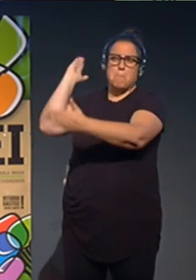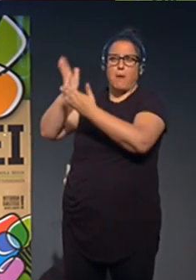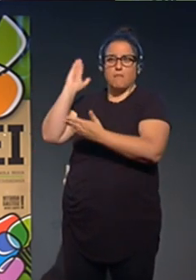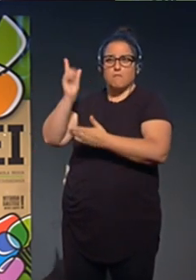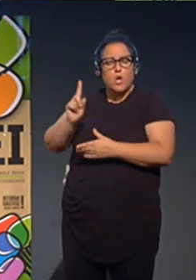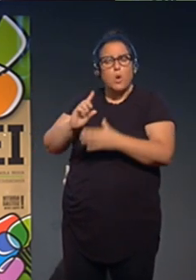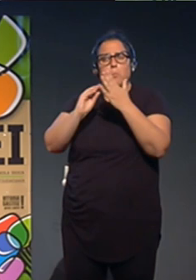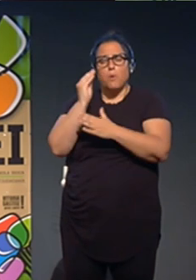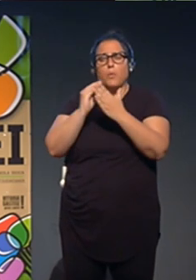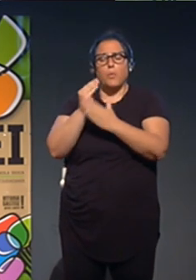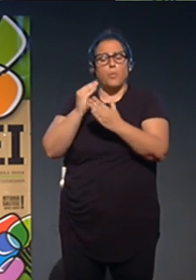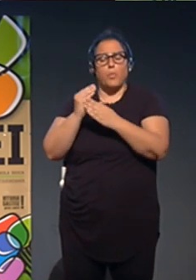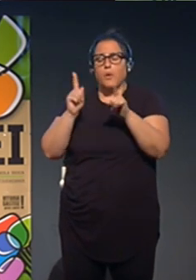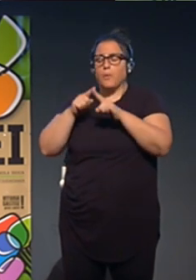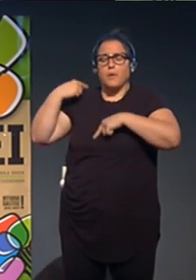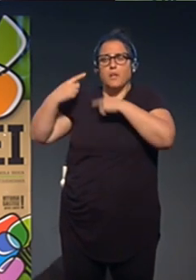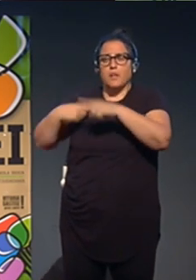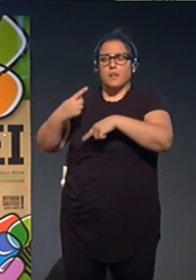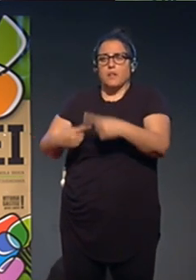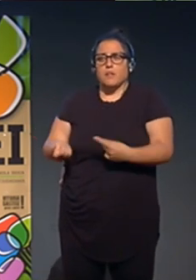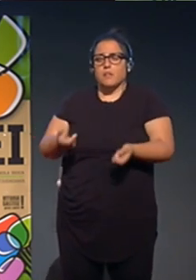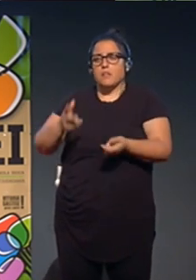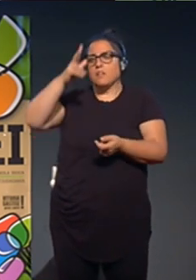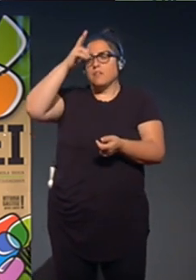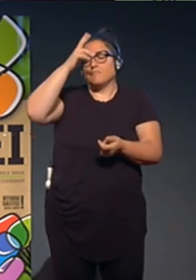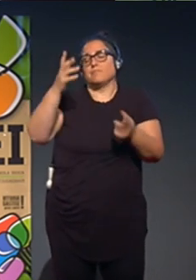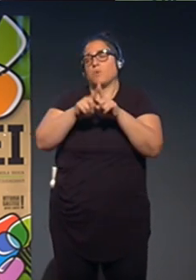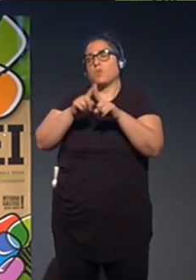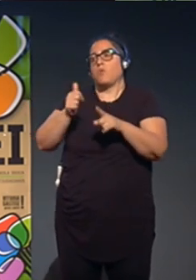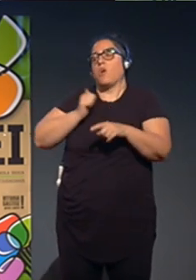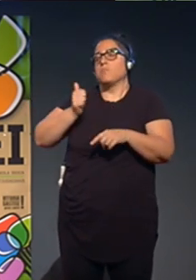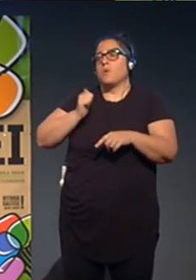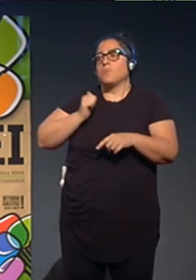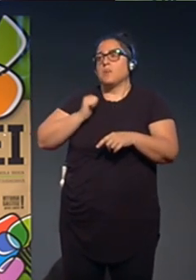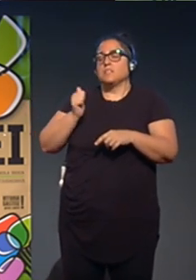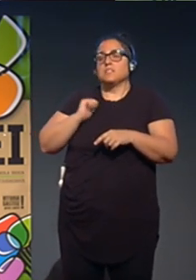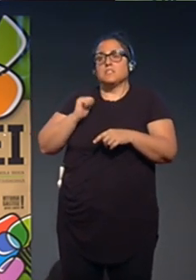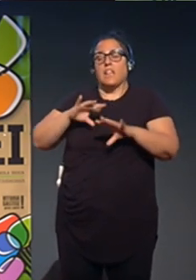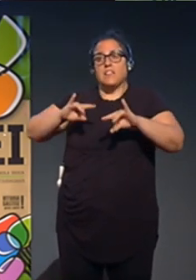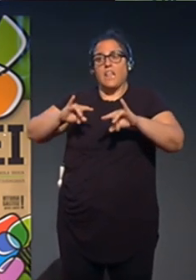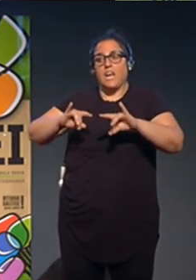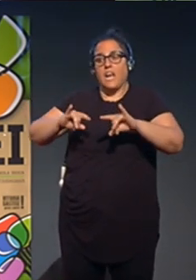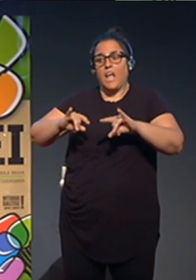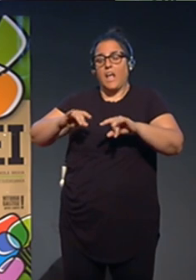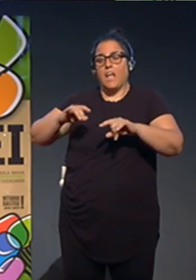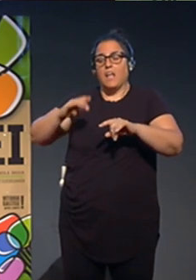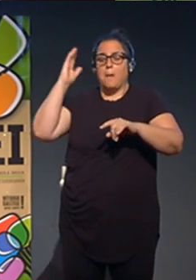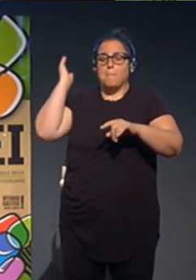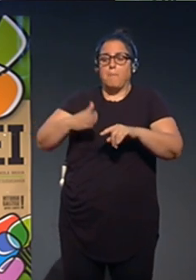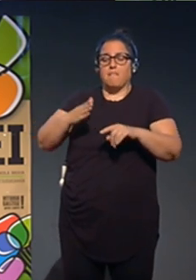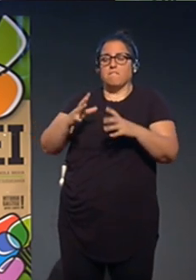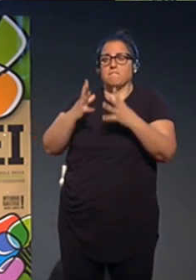producir pues como se ha hecho siempre sin matar la gallina de los huevos de oros que es esa tierra fértil no sé si con